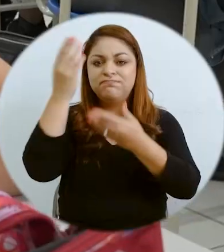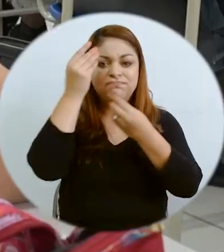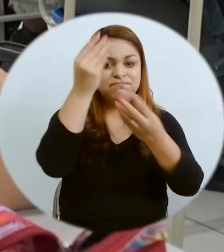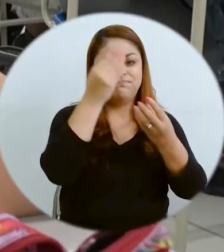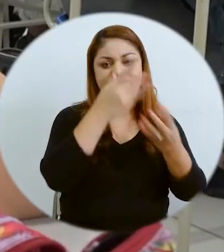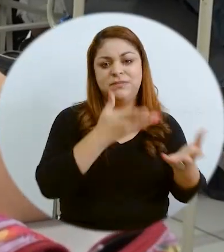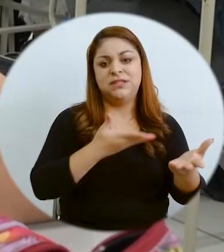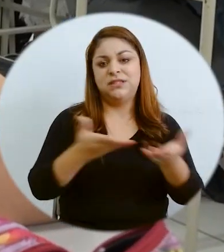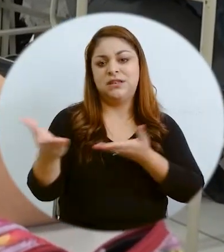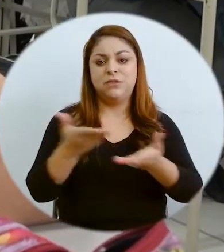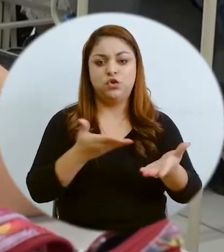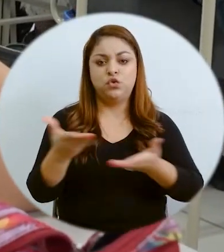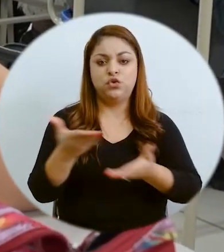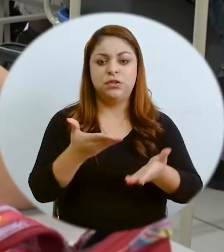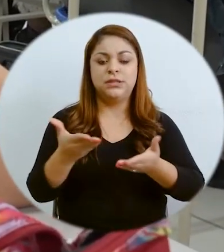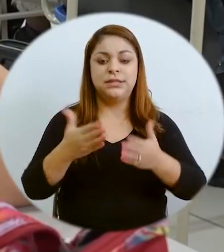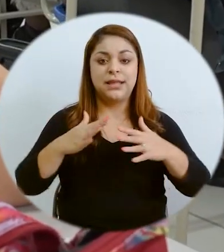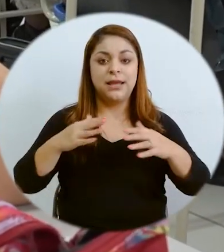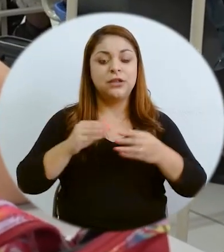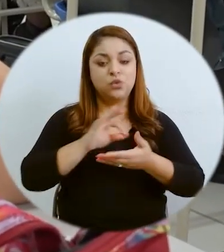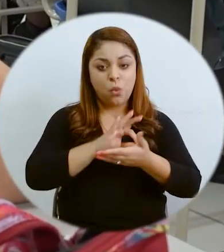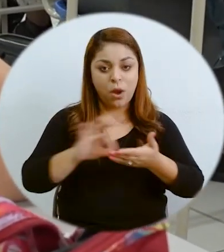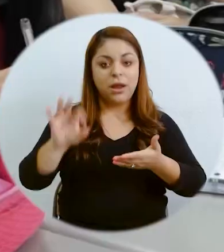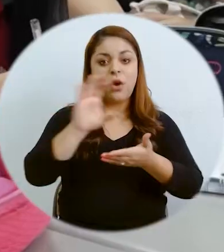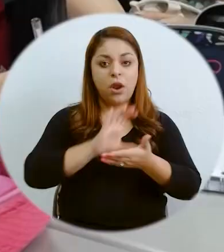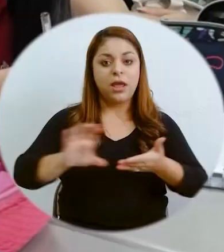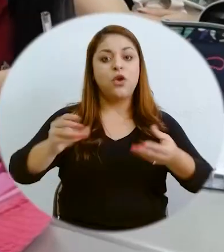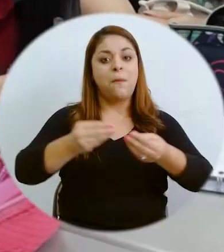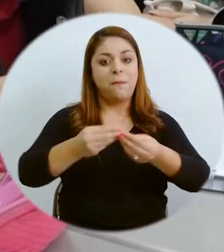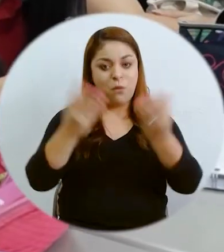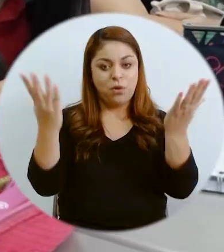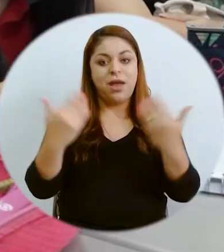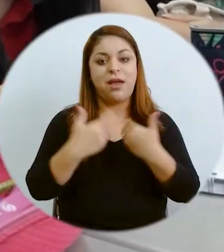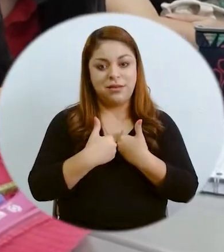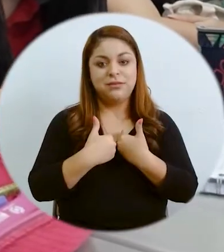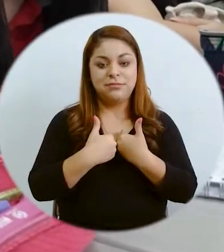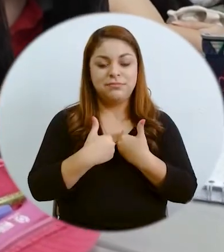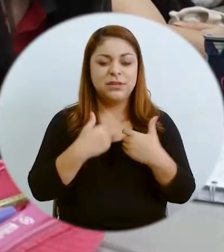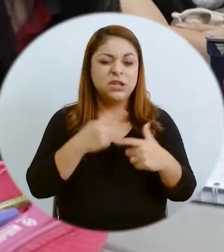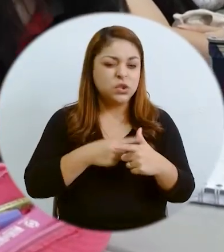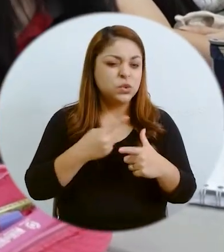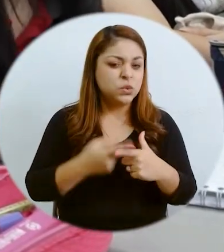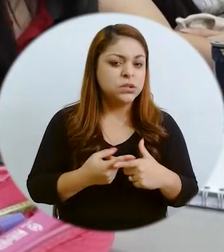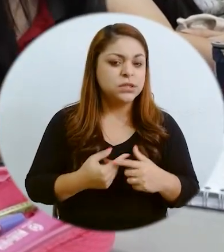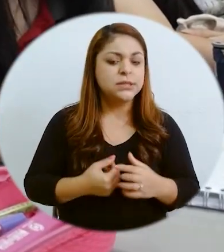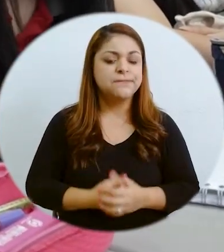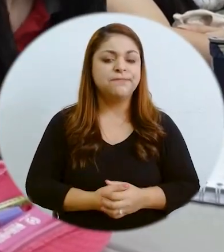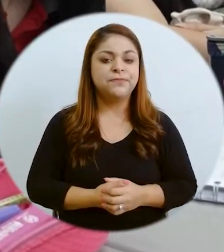los servicios que en el sector público se ofrecen. Y a